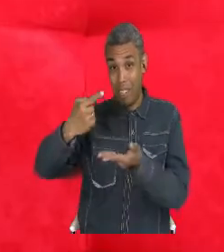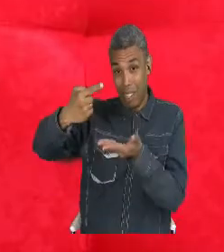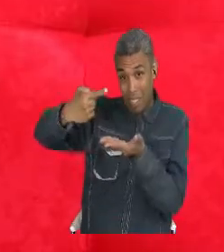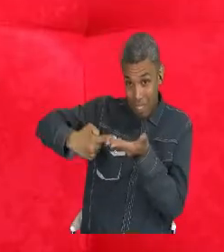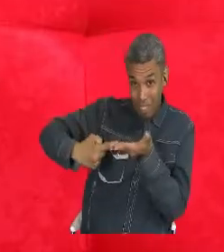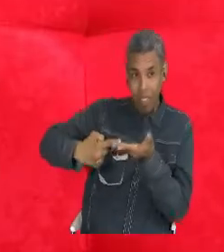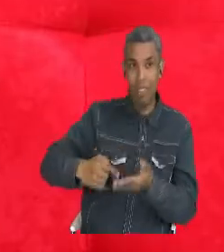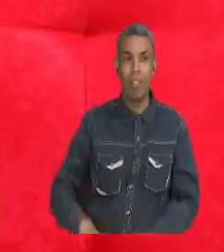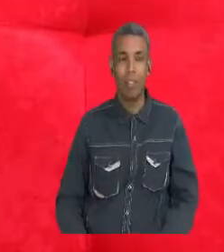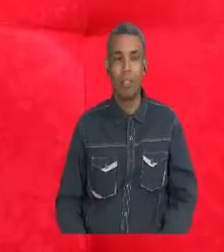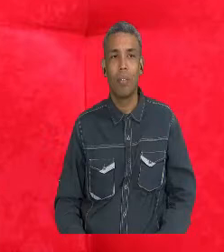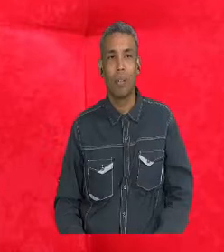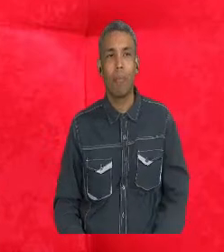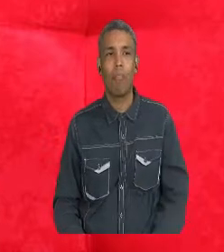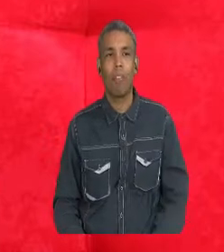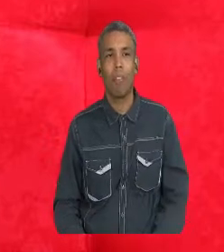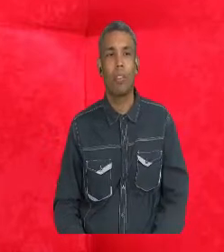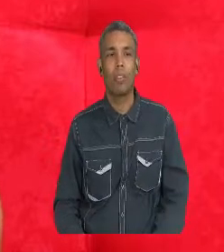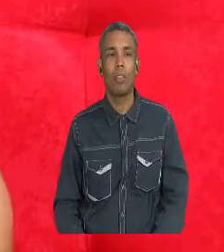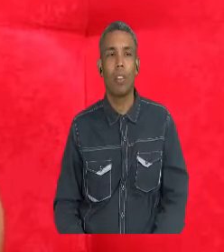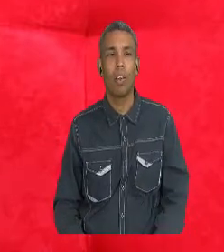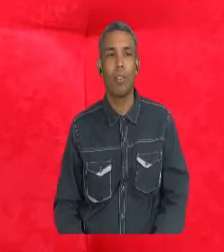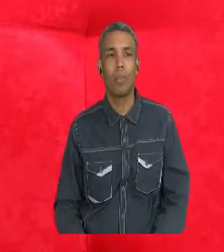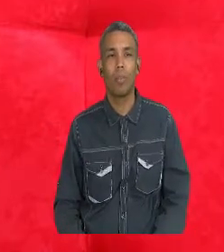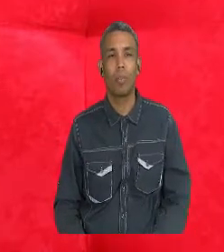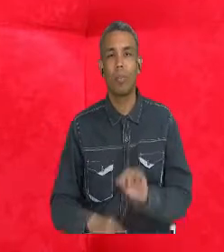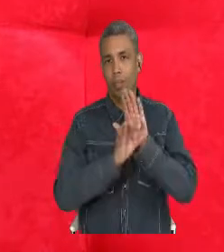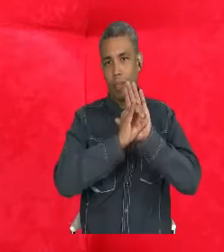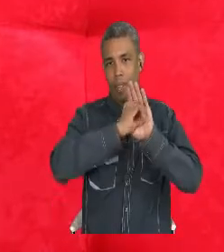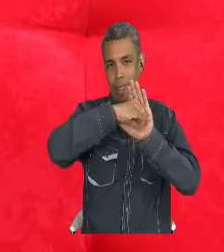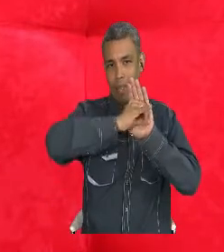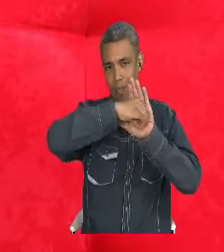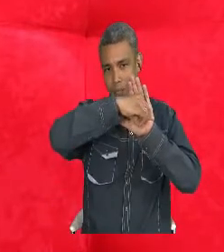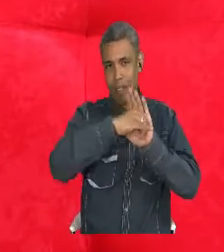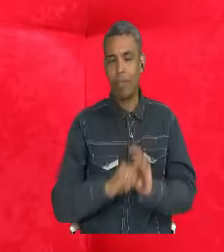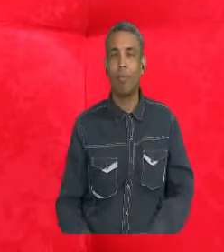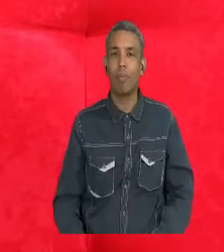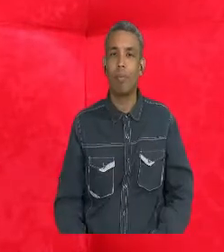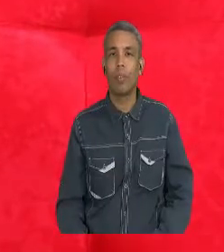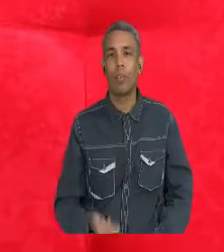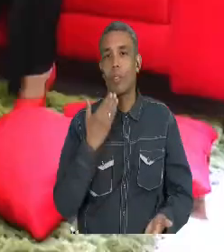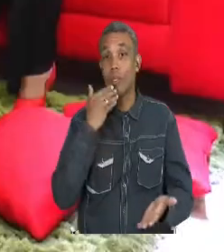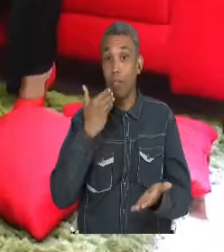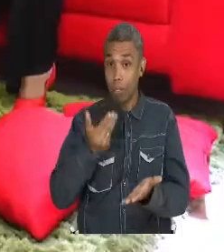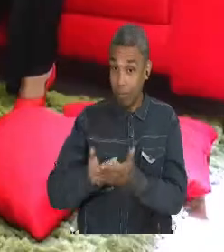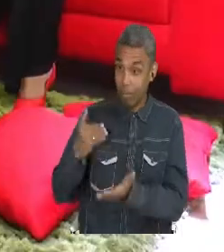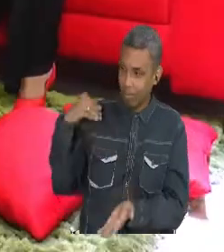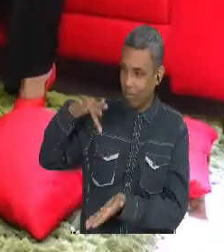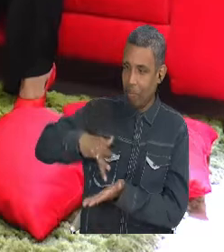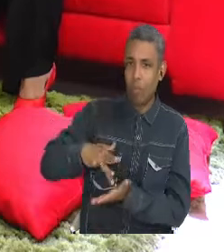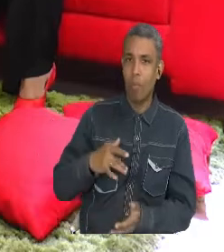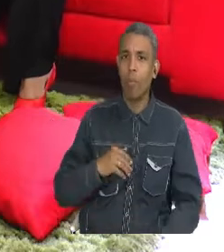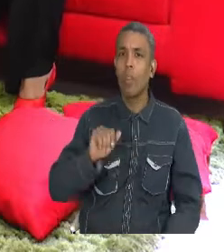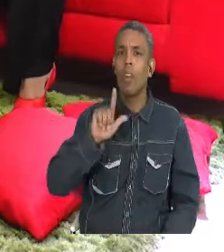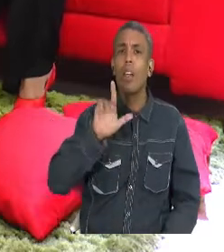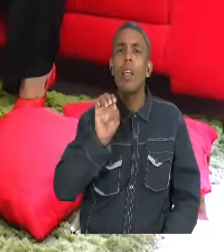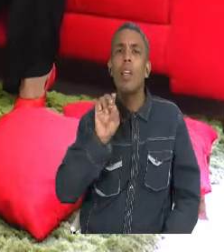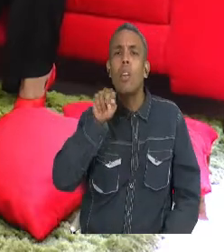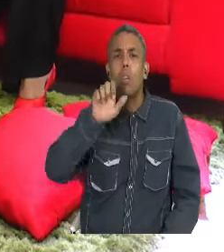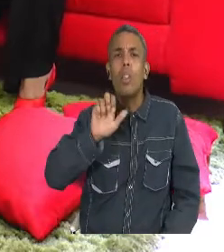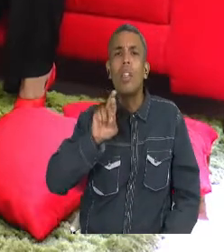raya al piso, La Voz, así de esa manera en Instagram. Bueno, Sandra, muchísimas gracias por acompañarnos. Leonardo, ¿dónde lo podemos encontrar usted en